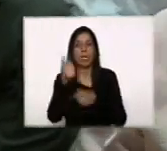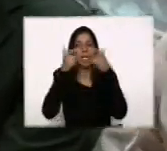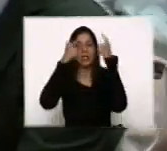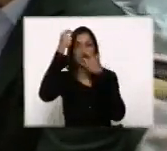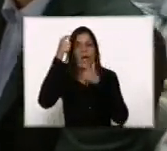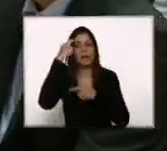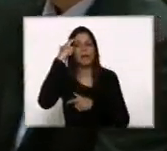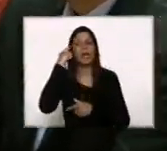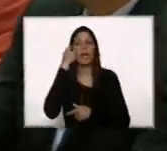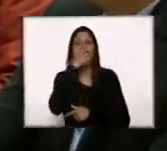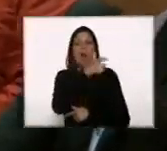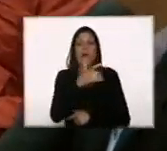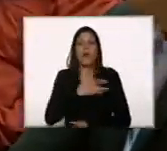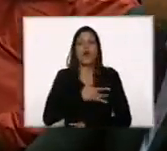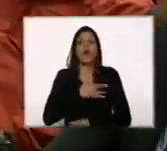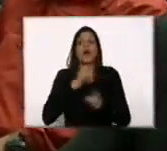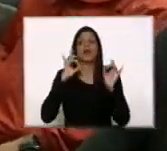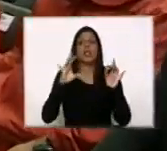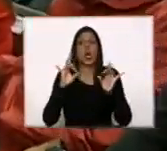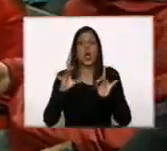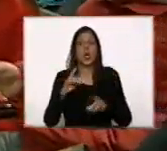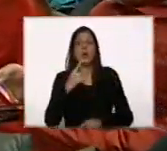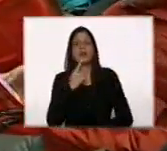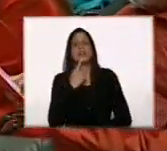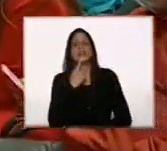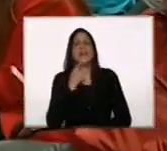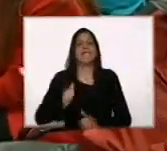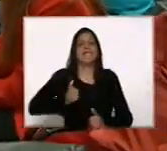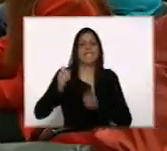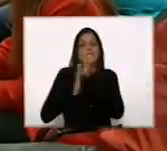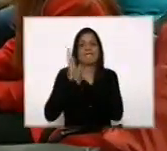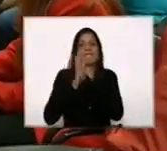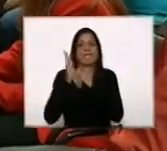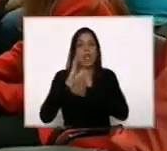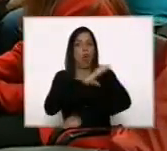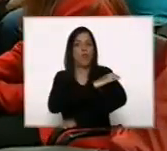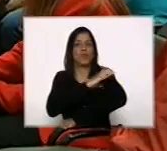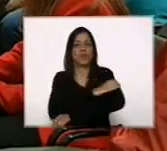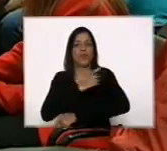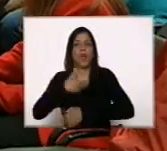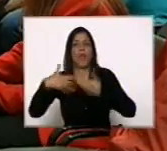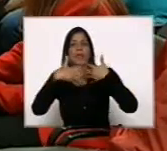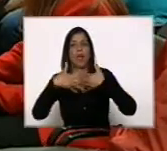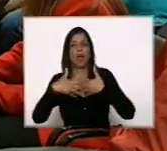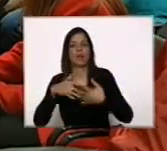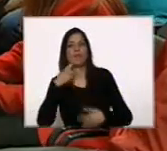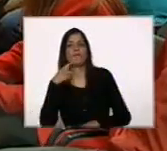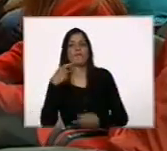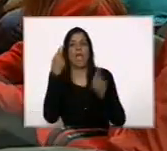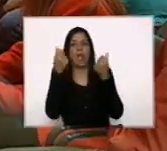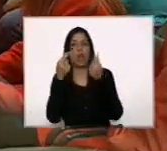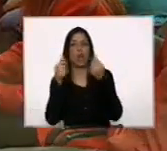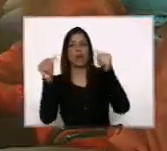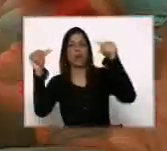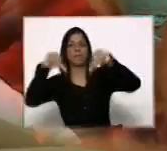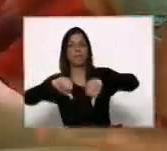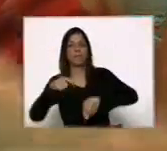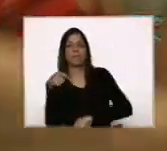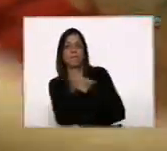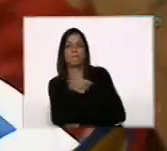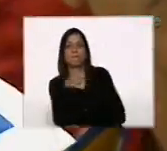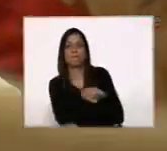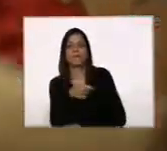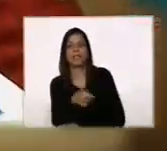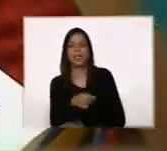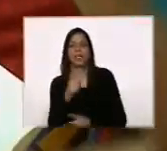pueblo, entonces arremetieron económicamente. Y entonces ahora no creyeron que iban a tumbar a